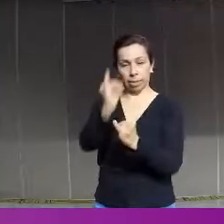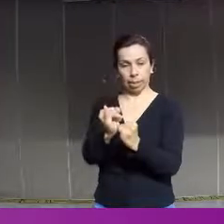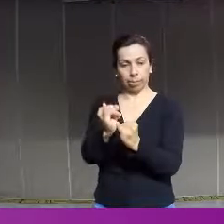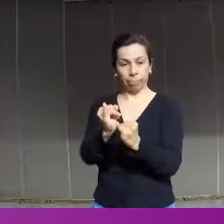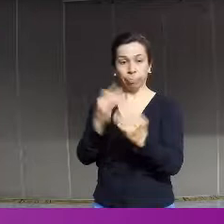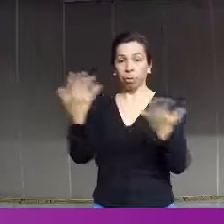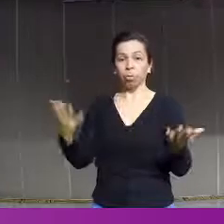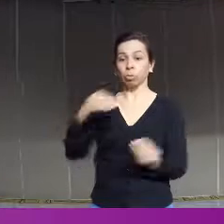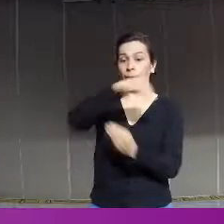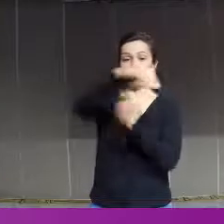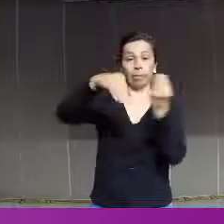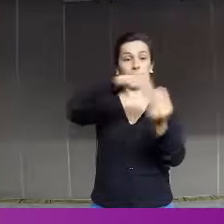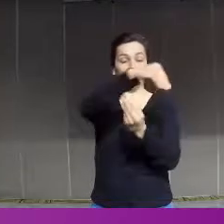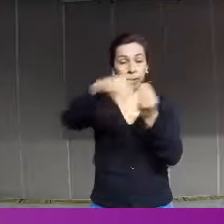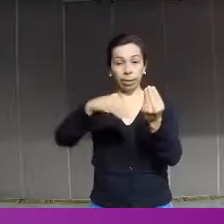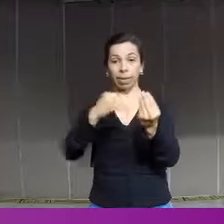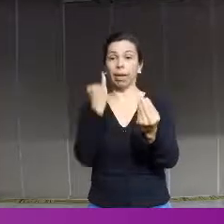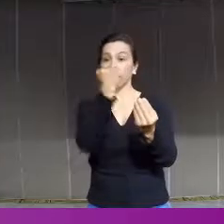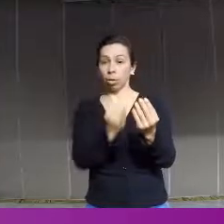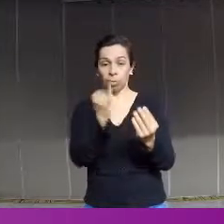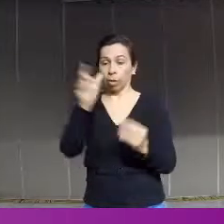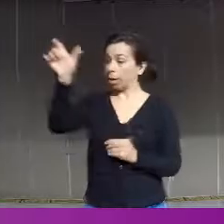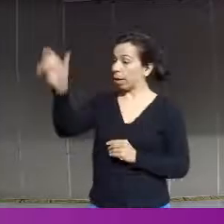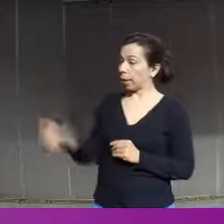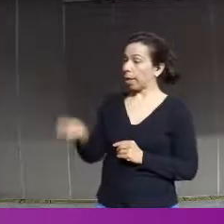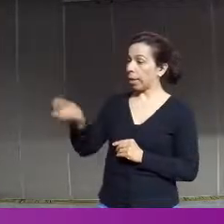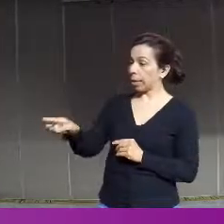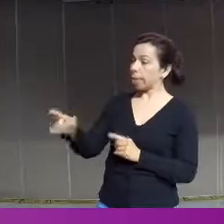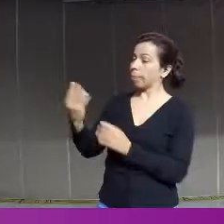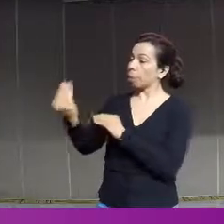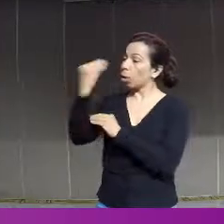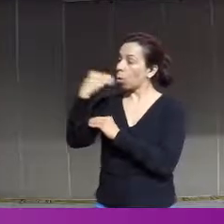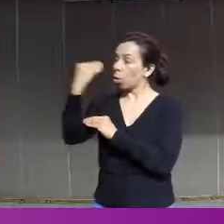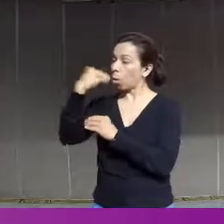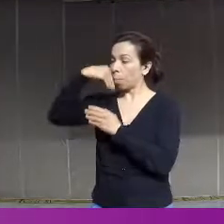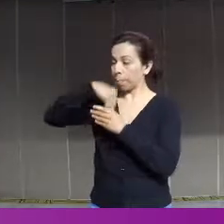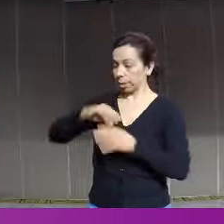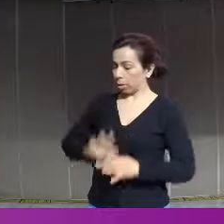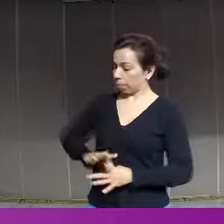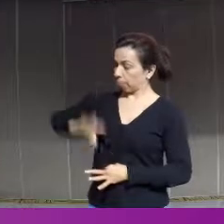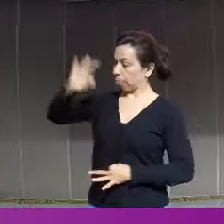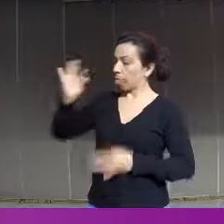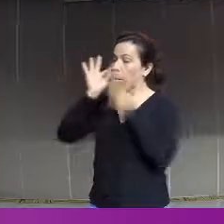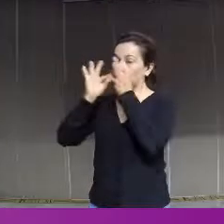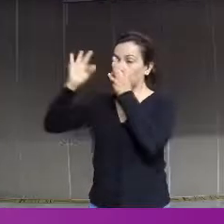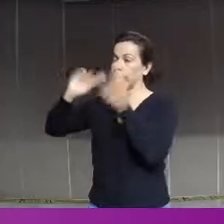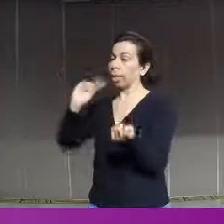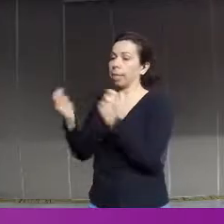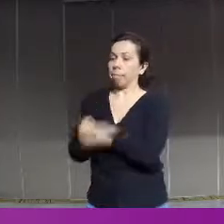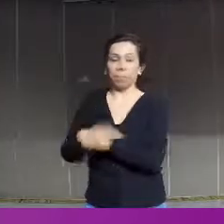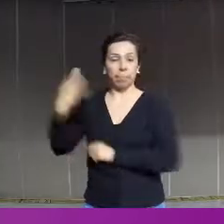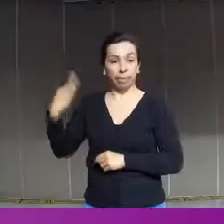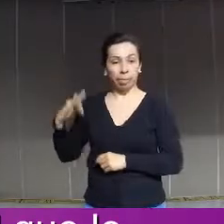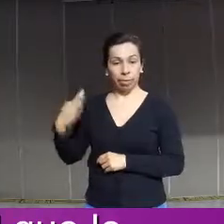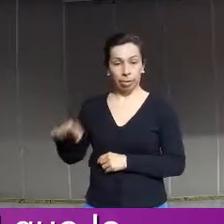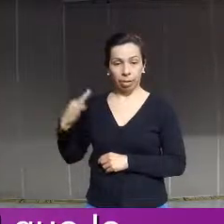la familia, ese paciente necesita un cambio de vía, ¿sí? Recuerden que ayer decíamos, si un paciente tiene